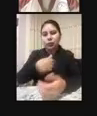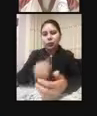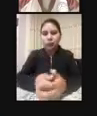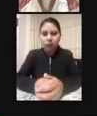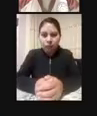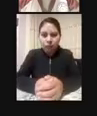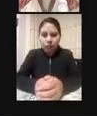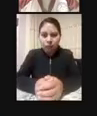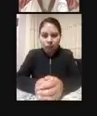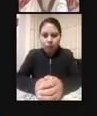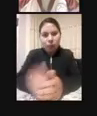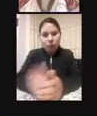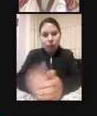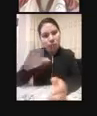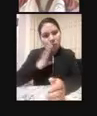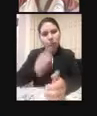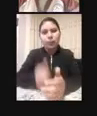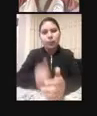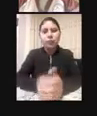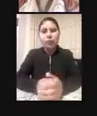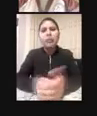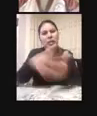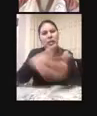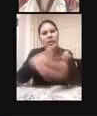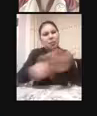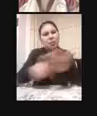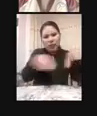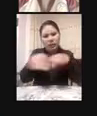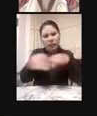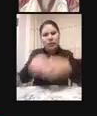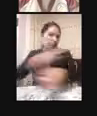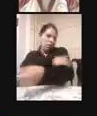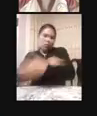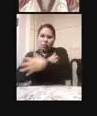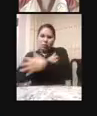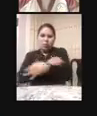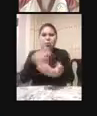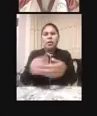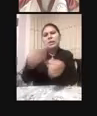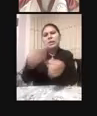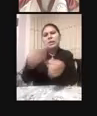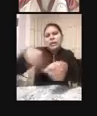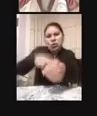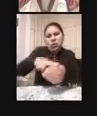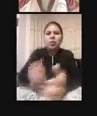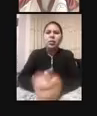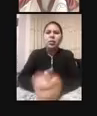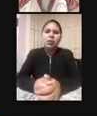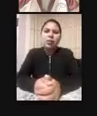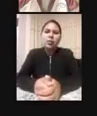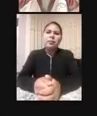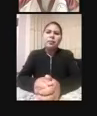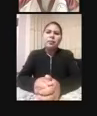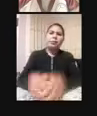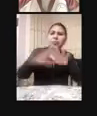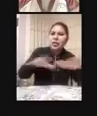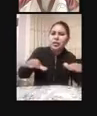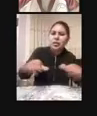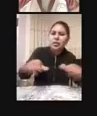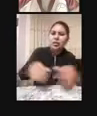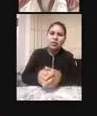Bueno, ¿qué hacemos para regular el tono muscular? Vamos a colocar al niño boca arriba, brazos a